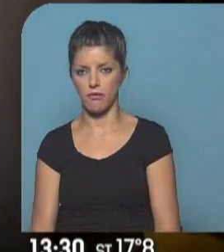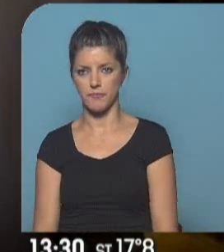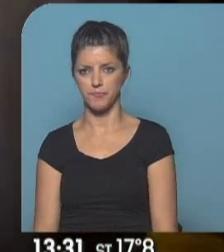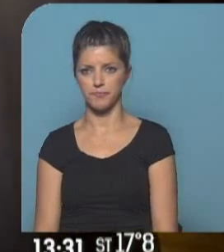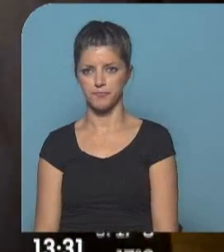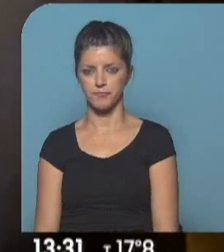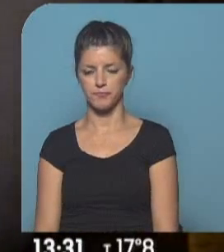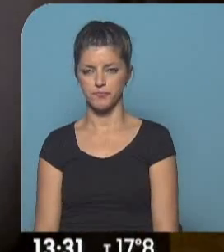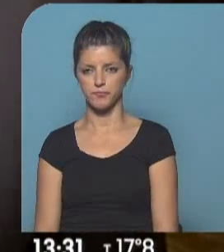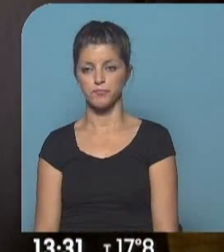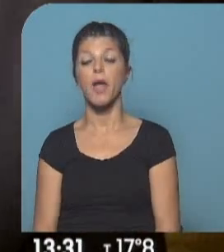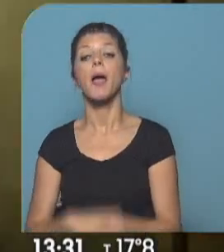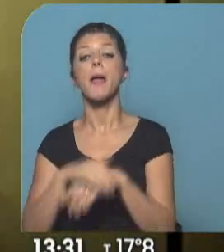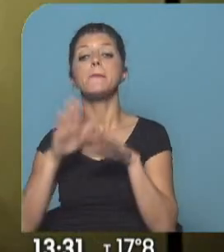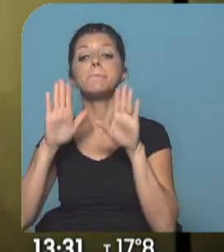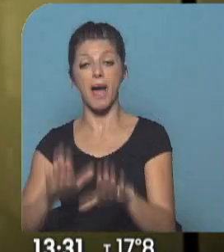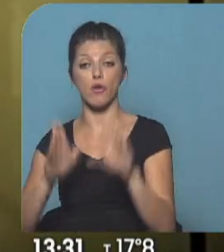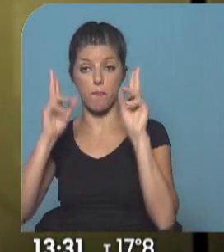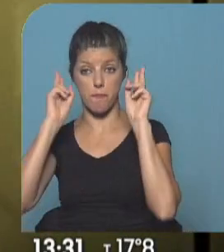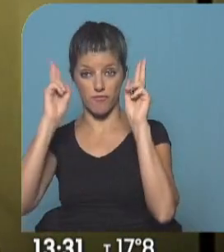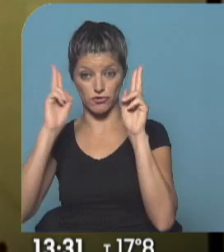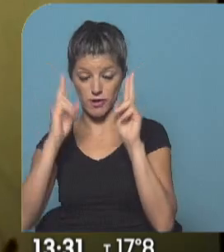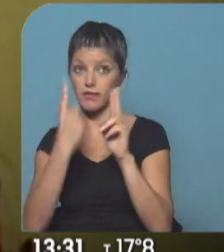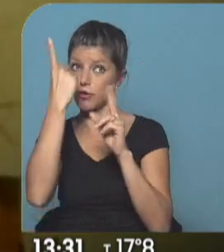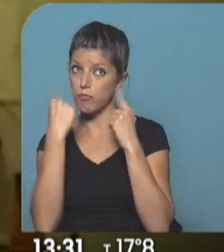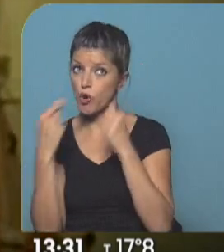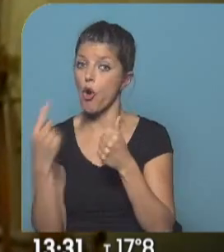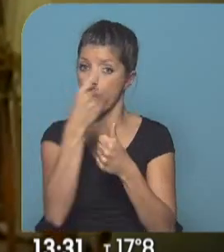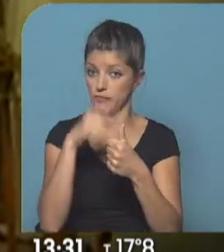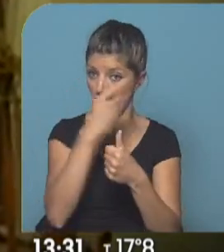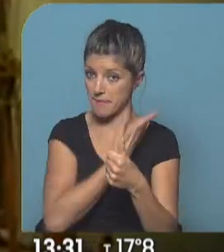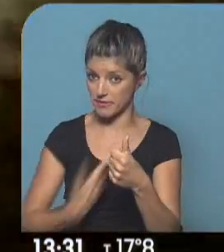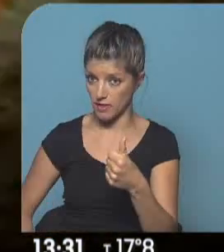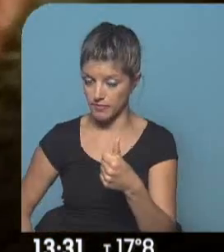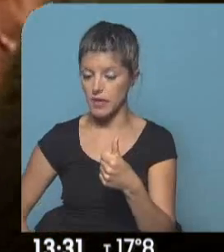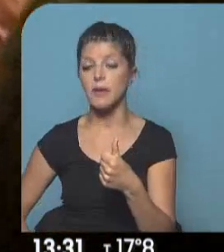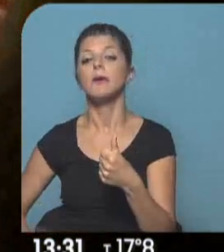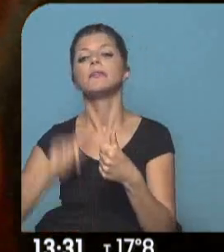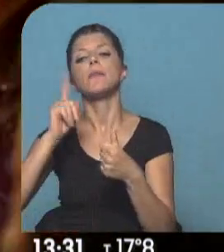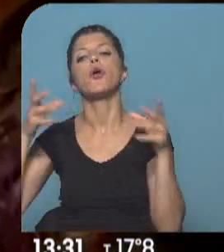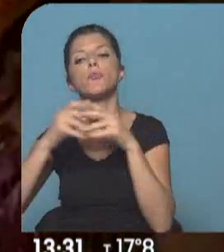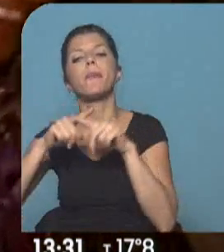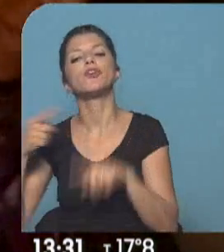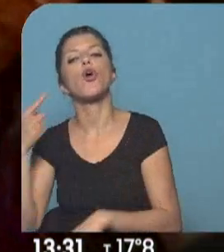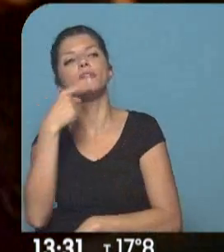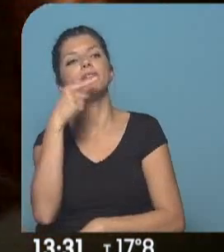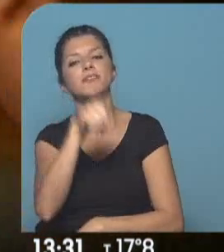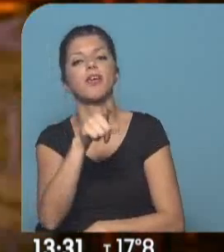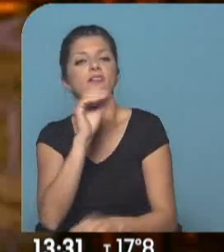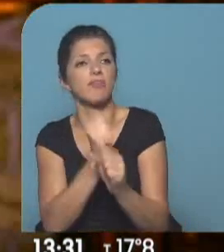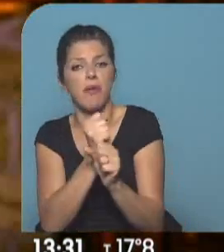La gestión de la huelga docente no es el único cuestionamiento que sufre Kuczynski, acusado por sus opositores de estar